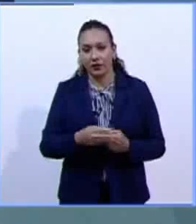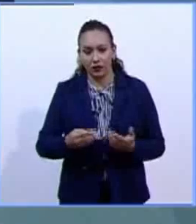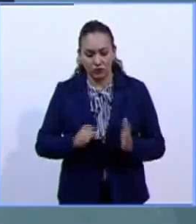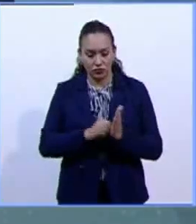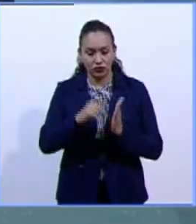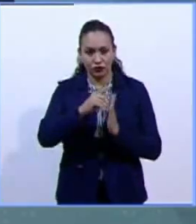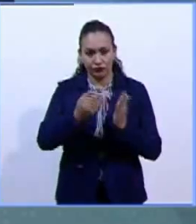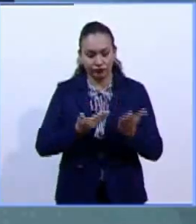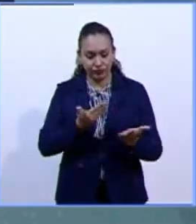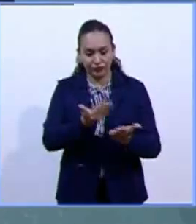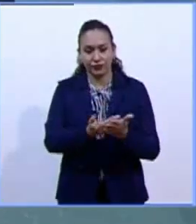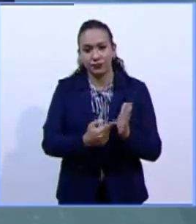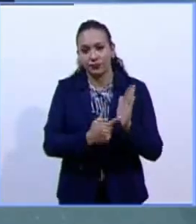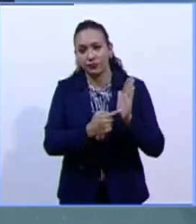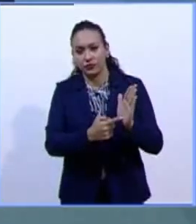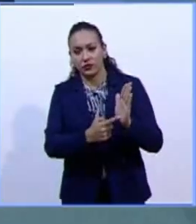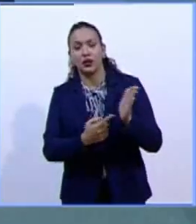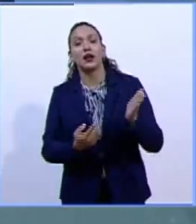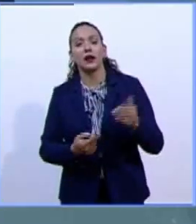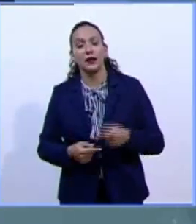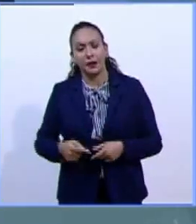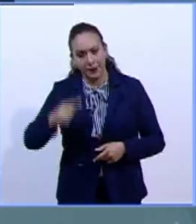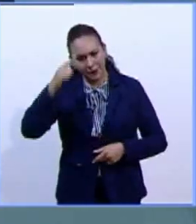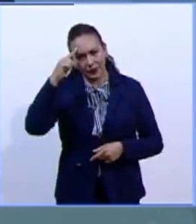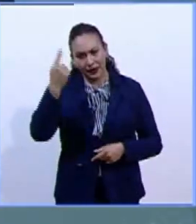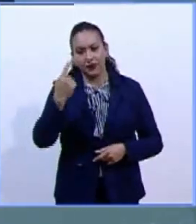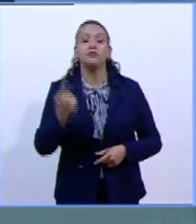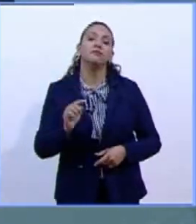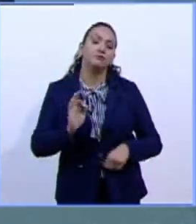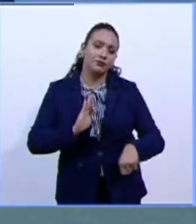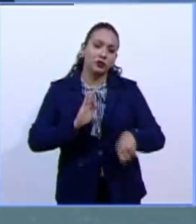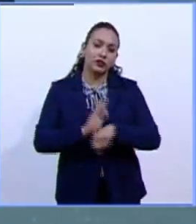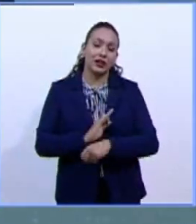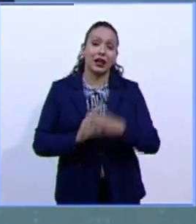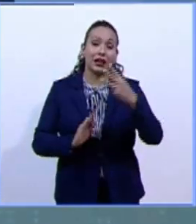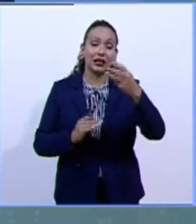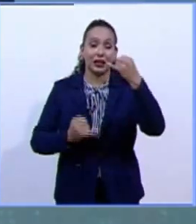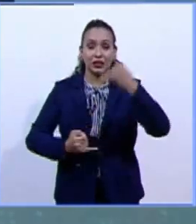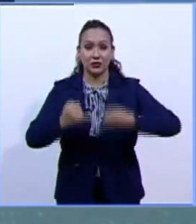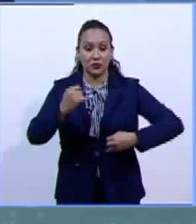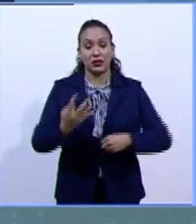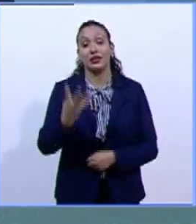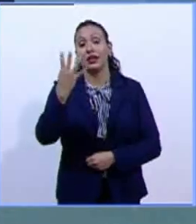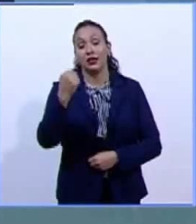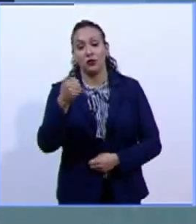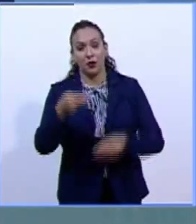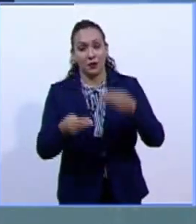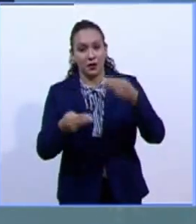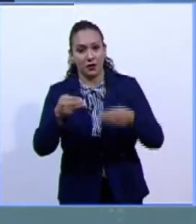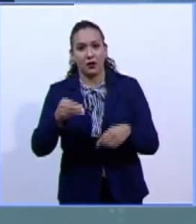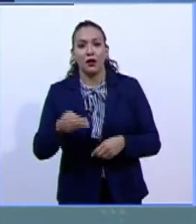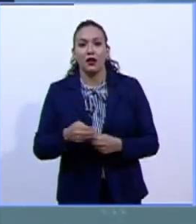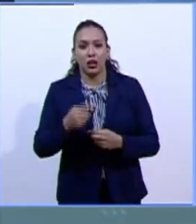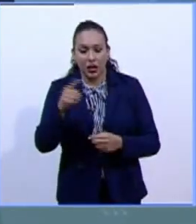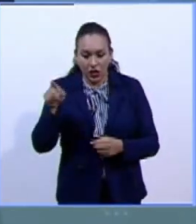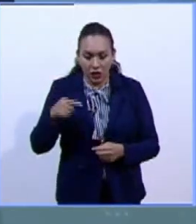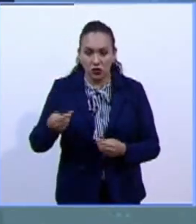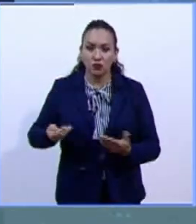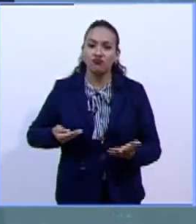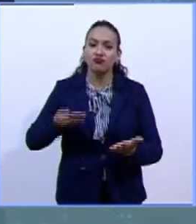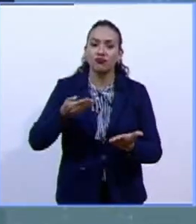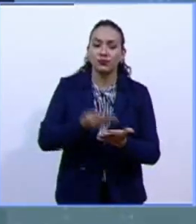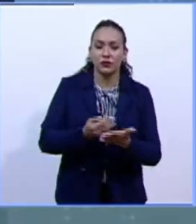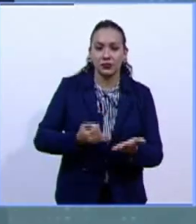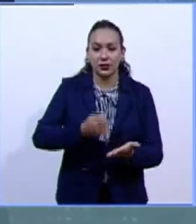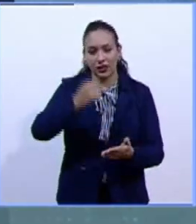de mecanismos extraordinarios para la protección de 3 jueces y 9 magistrados que han emitido suspensiones definitivas